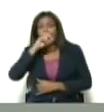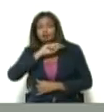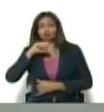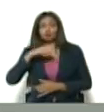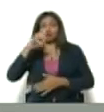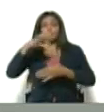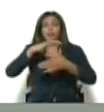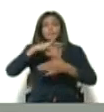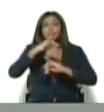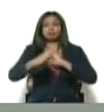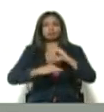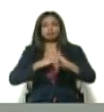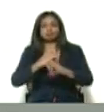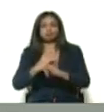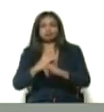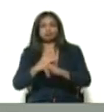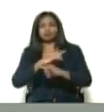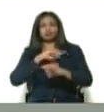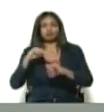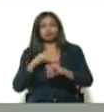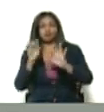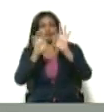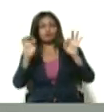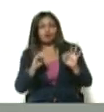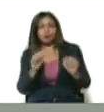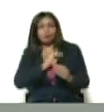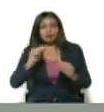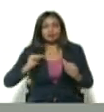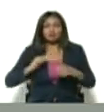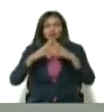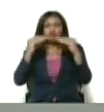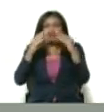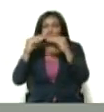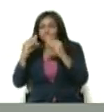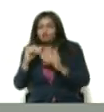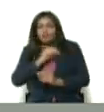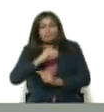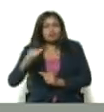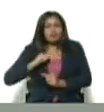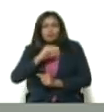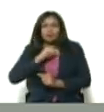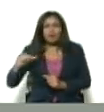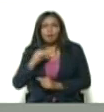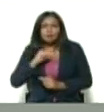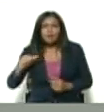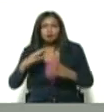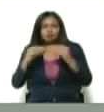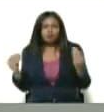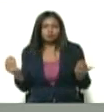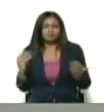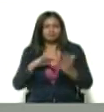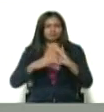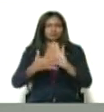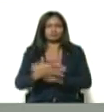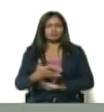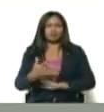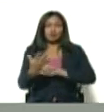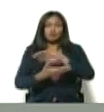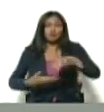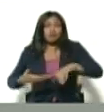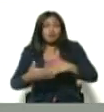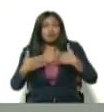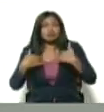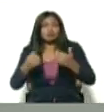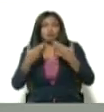le impuso al mundo un modelo y privatizó todo, todo, todo, todo, todo. Y la gran crisis de salud